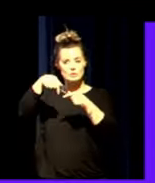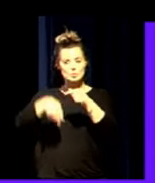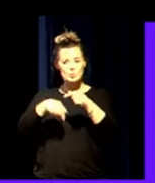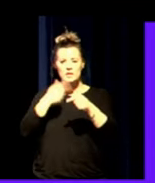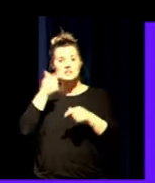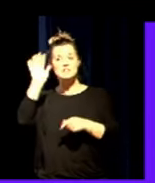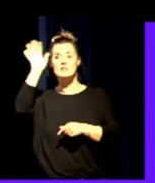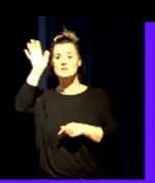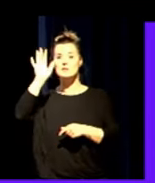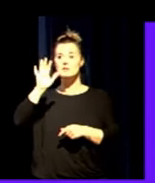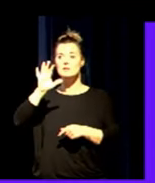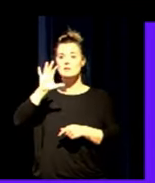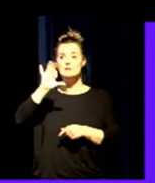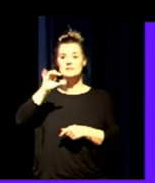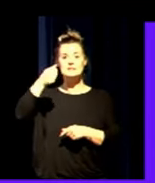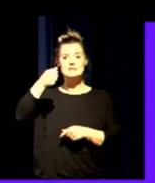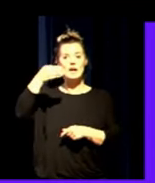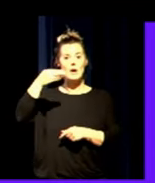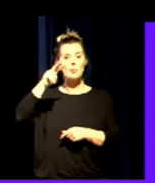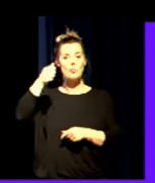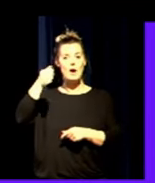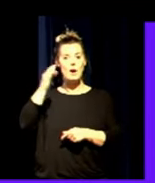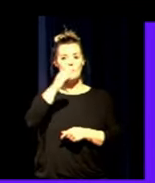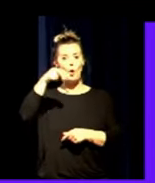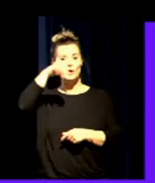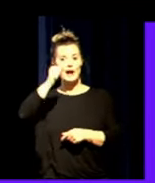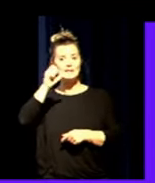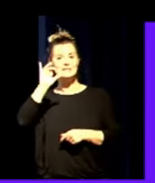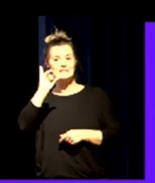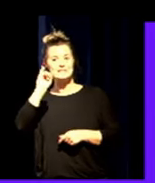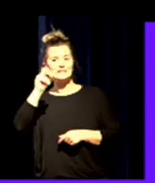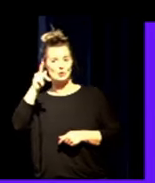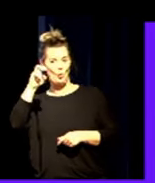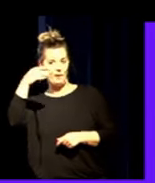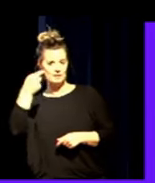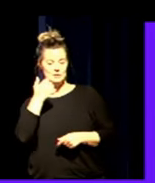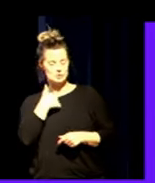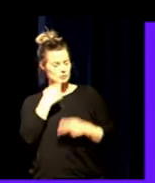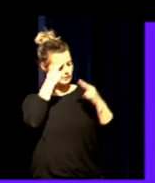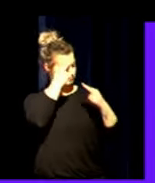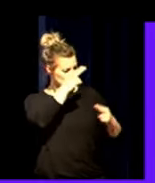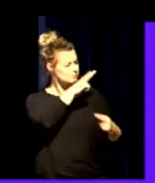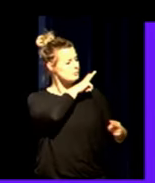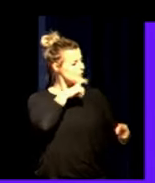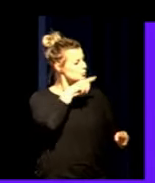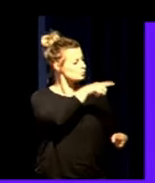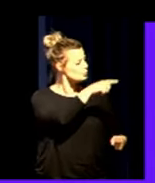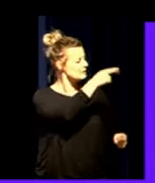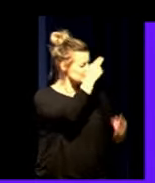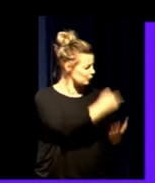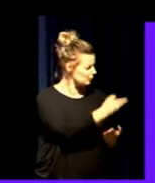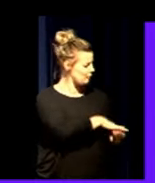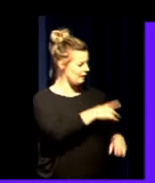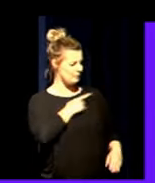diciendo Sawabona Sikoba, ¿no? Yo te respeto y te valoro, es importante para mí. No eres alguien más,